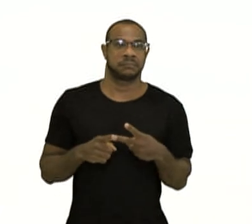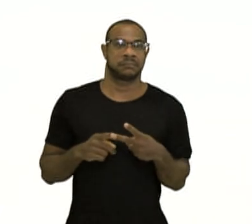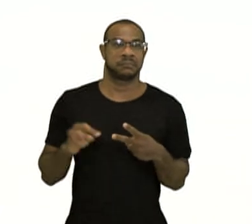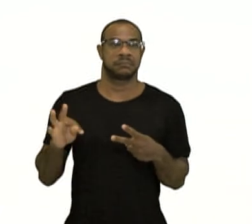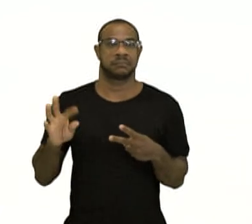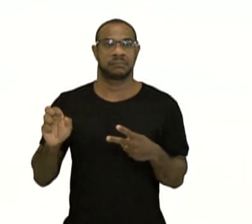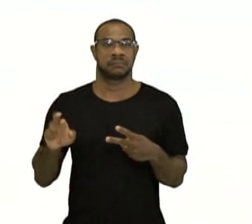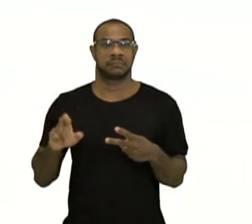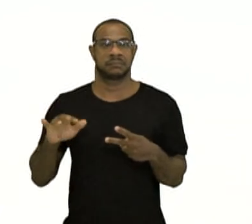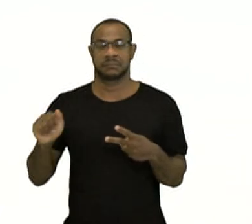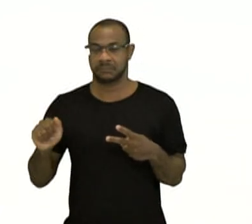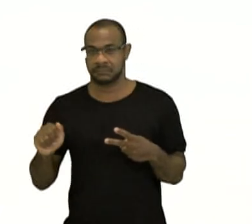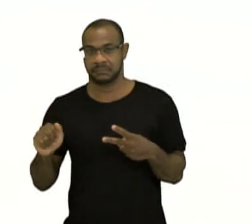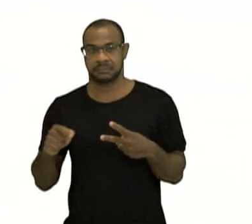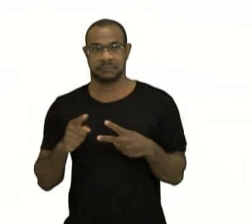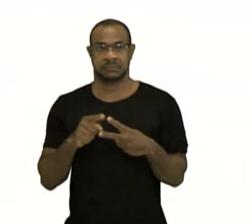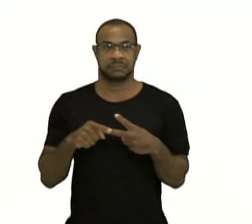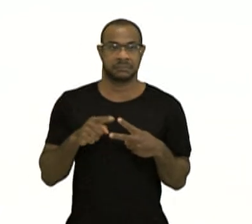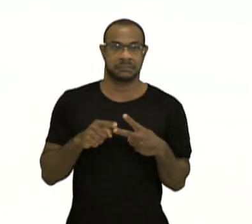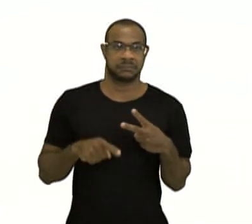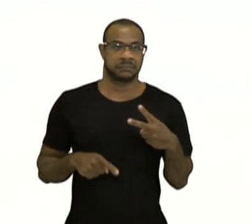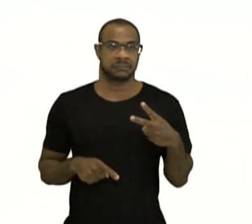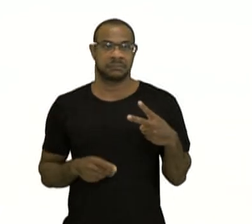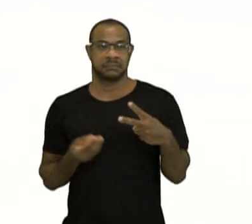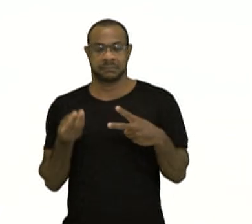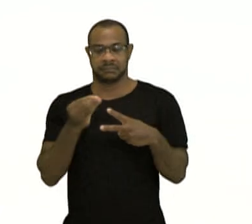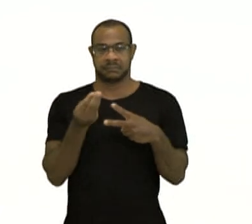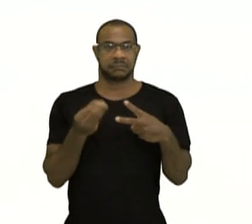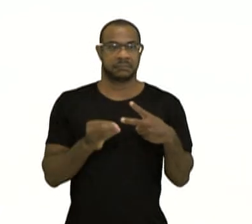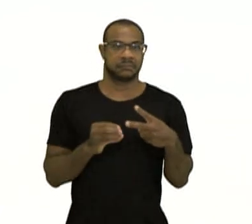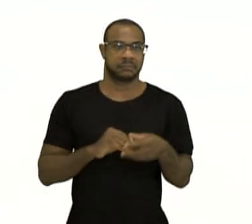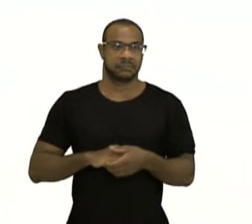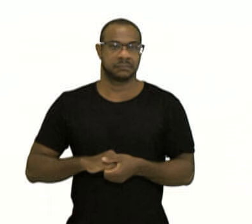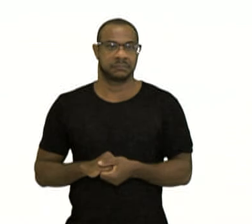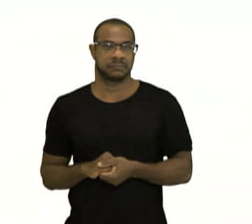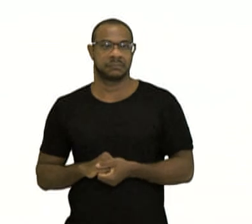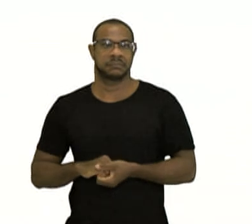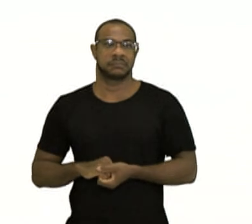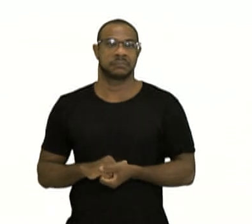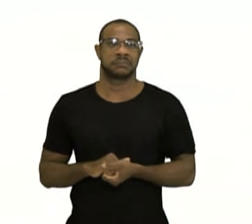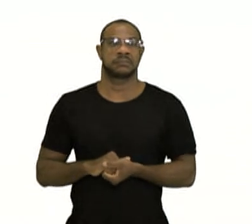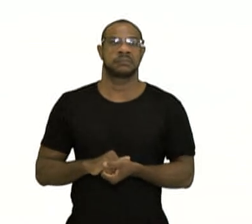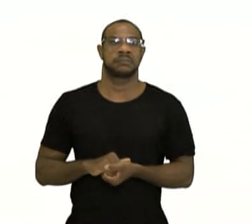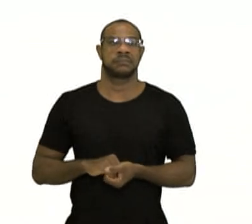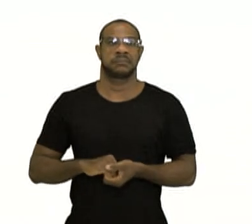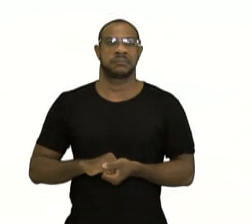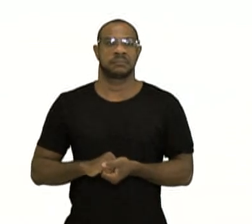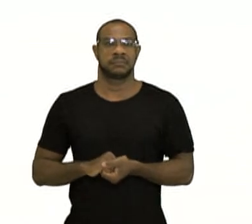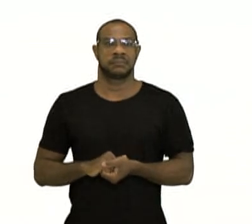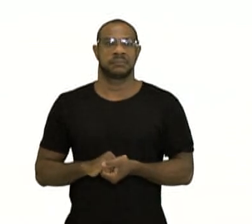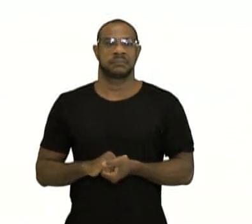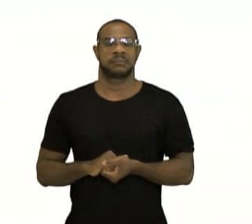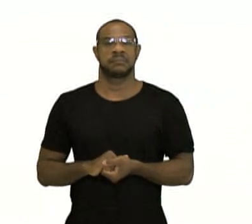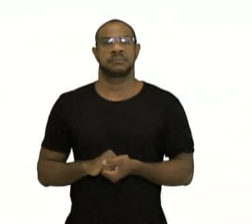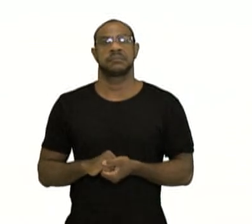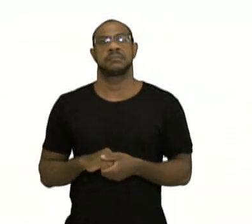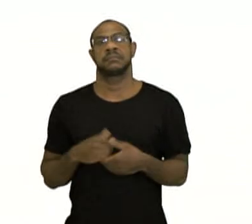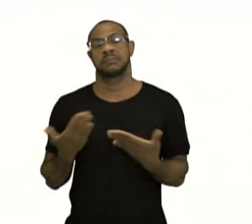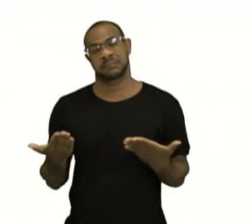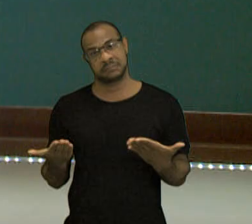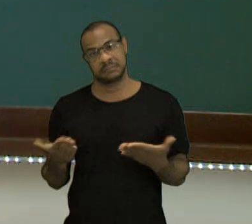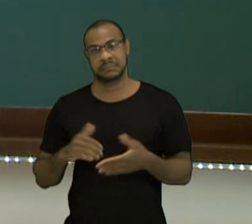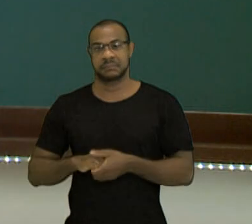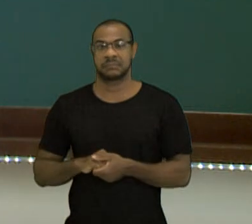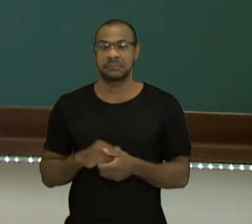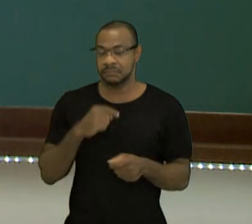menos imaginarios. Pero ya ven, tengo 85 años y sé que me estoy muriendo. É isso, chicos.